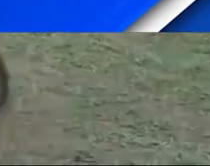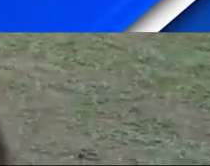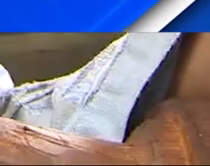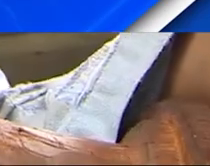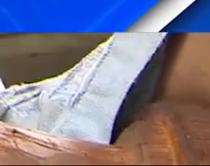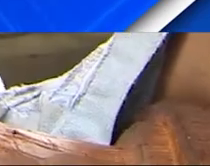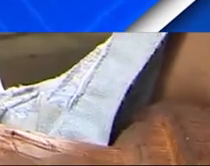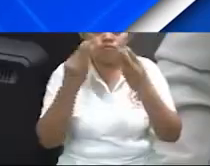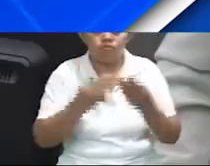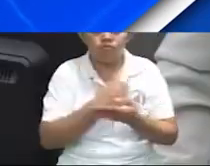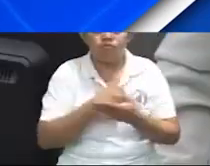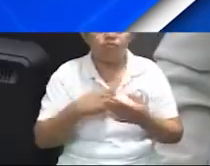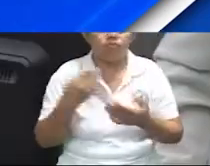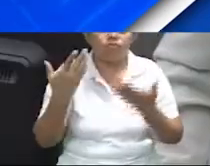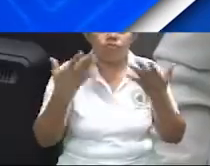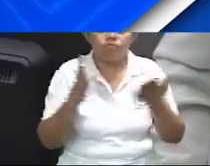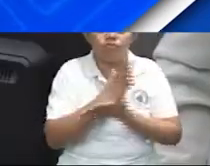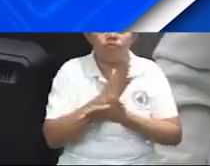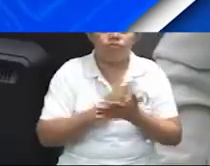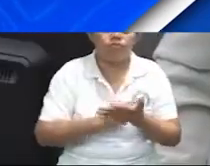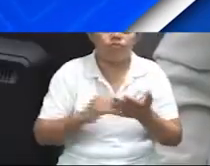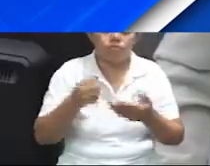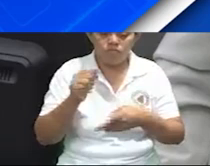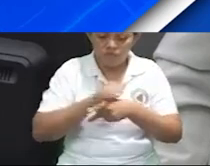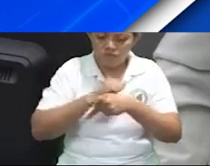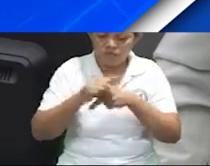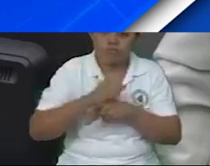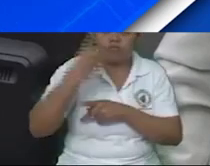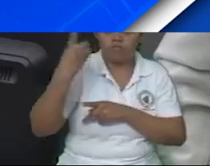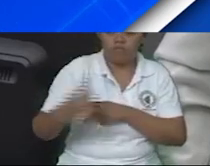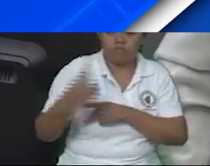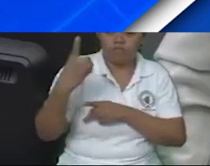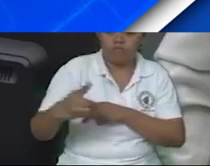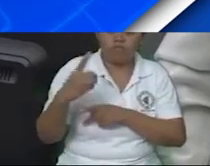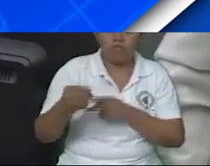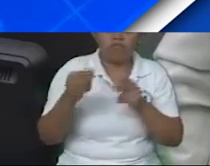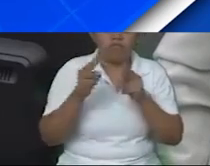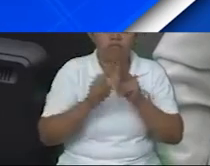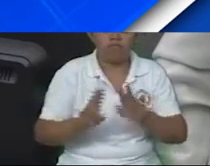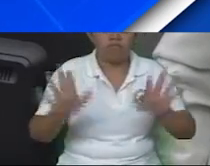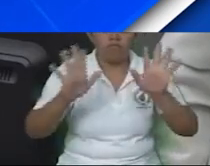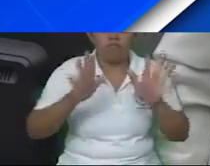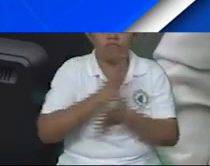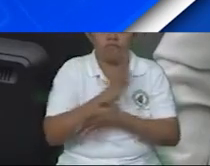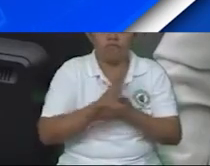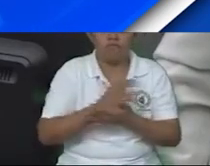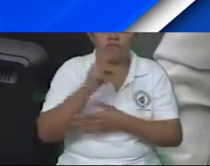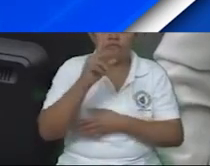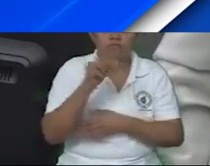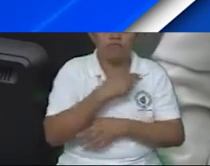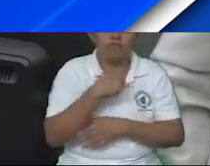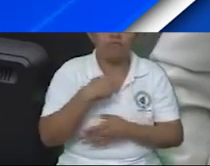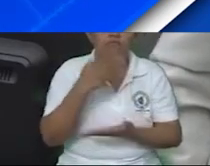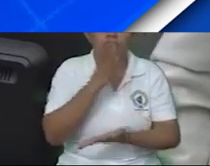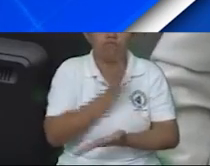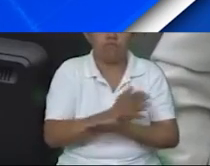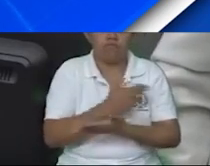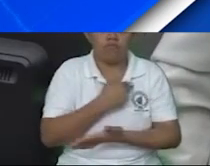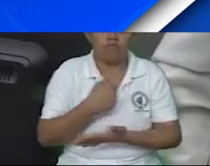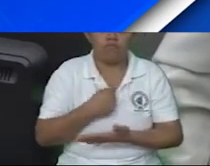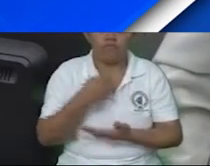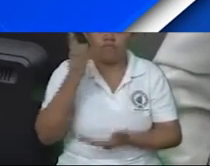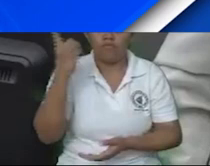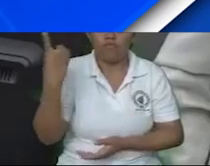ha materializado vigorosamente el ejercicio del derecho de los pueblos originarios y afrodescendientes,